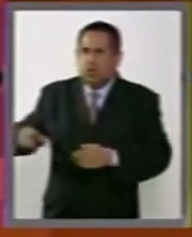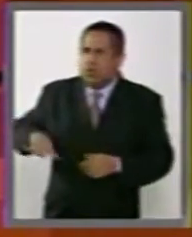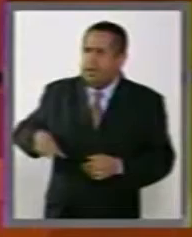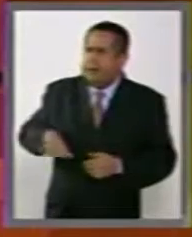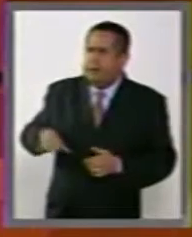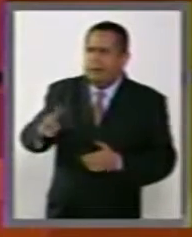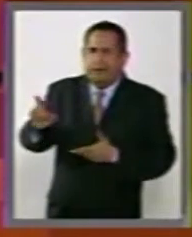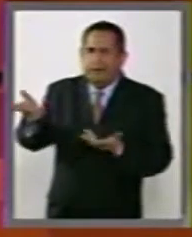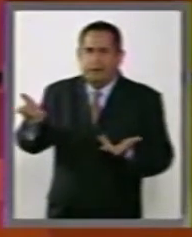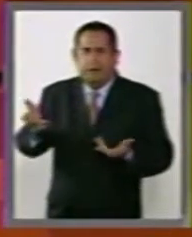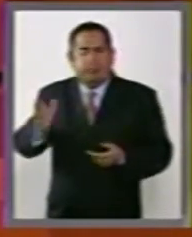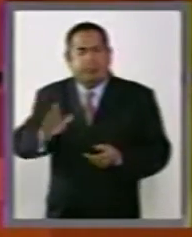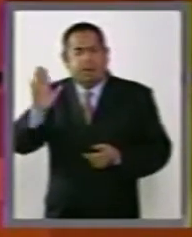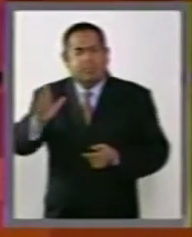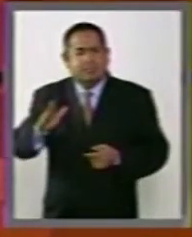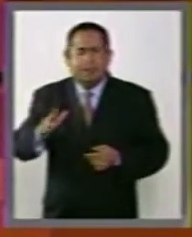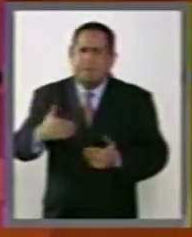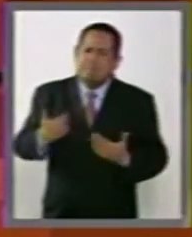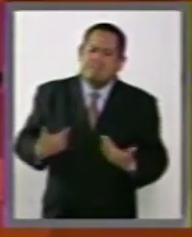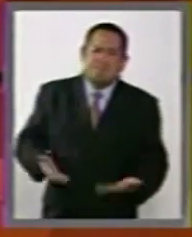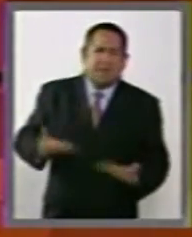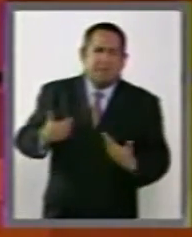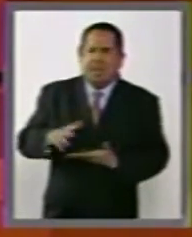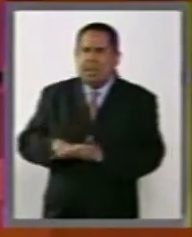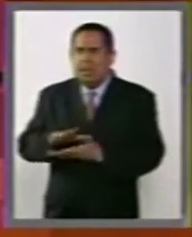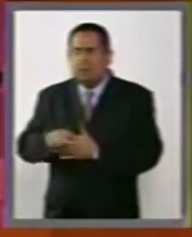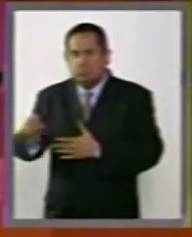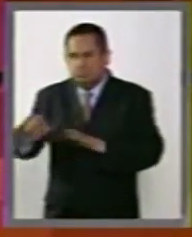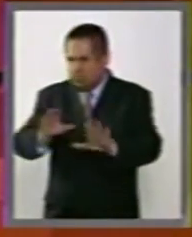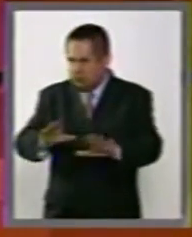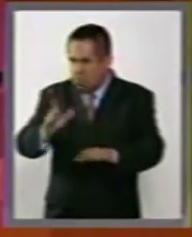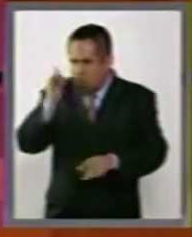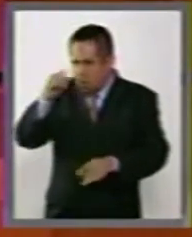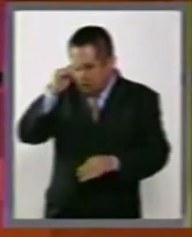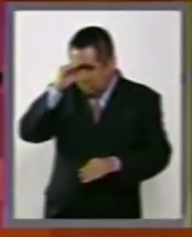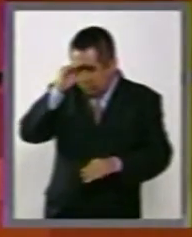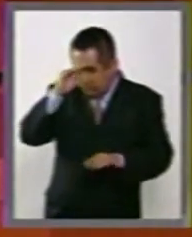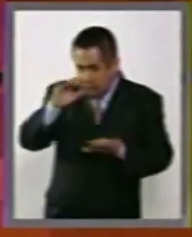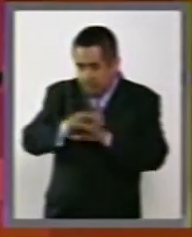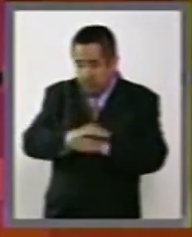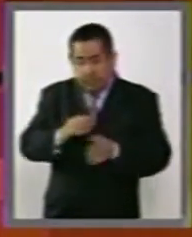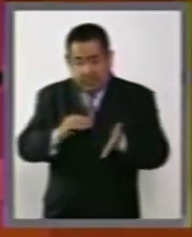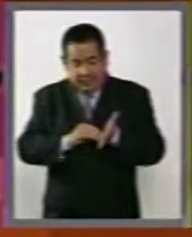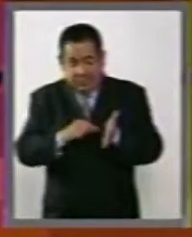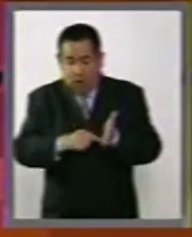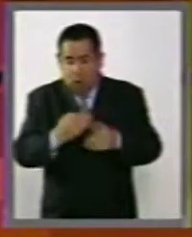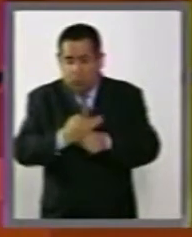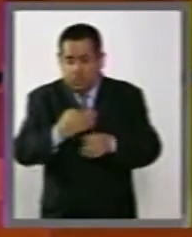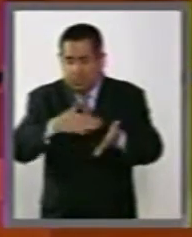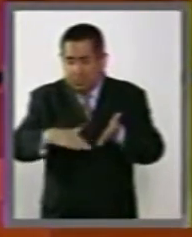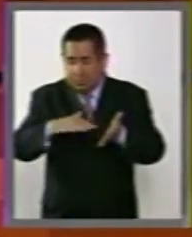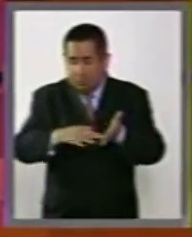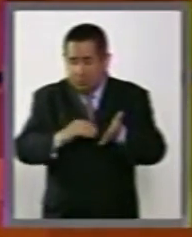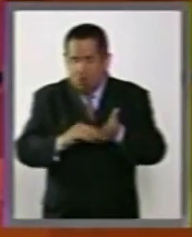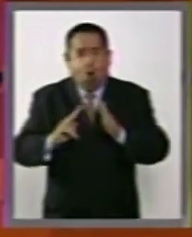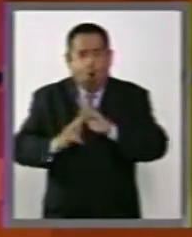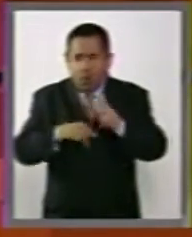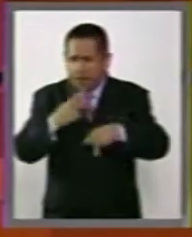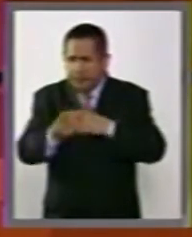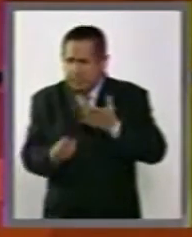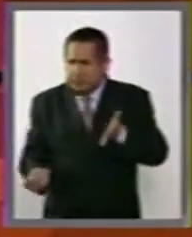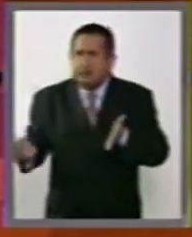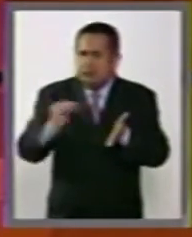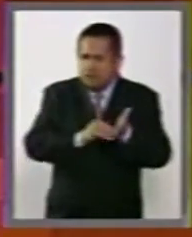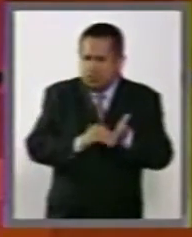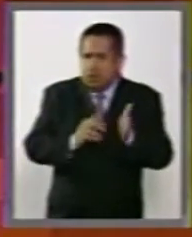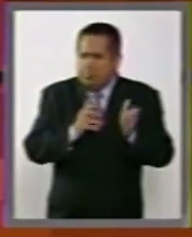actual parece que le da gusto eso. Ojalá y reflexionen. Y este párrafo que acabo de leer lo reincorporemos